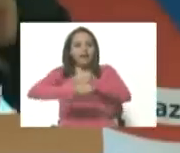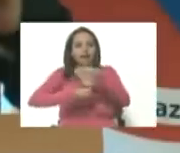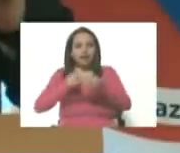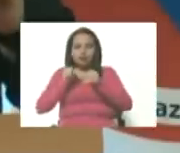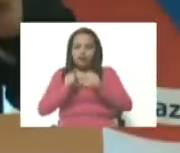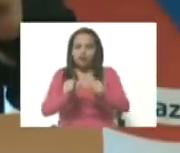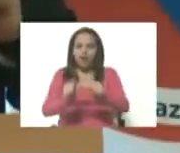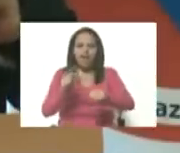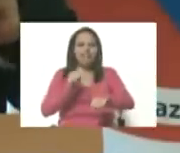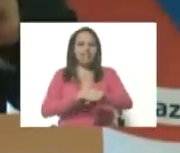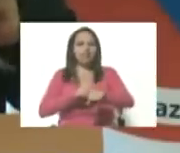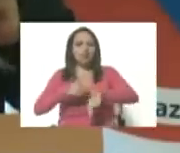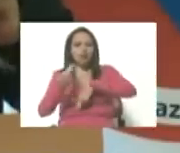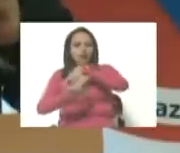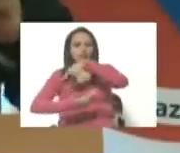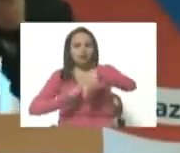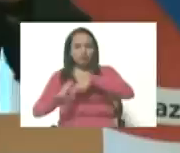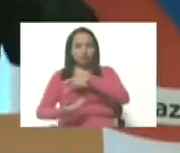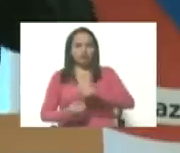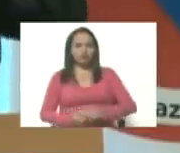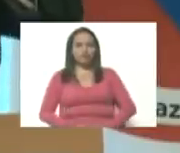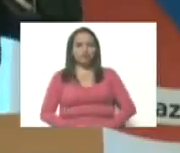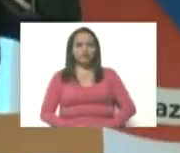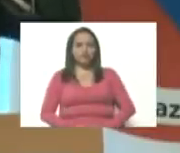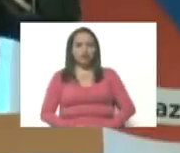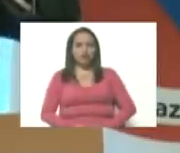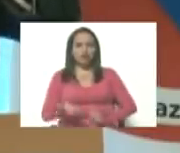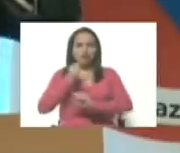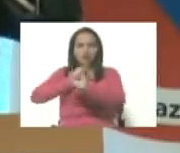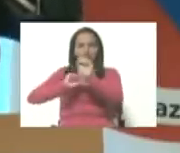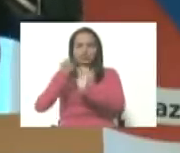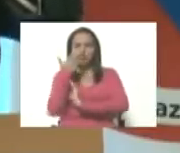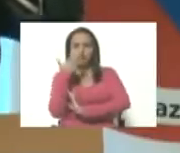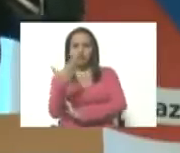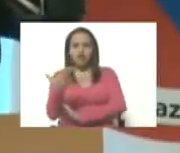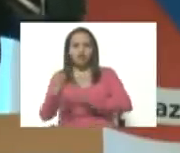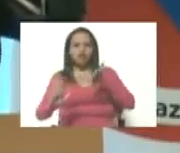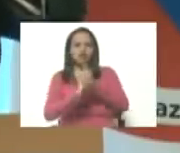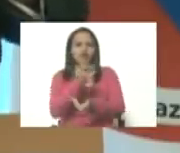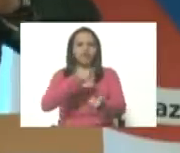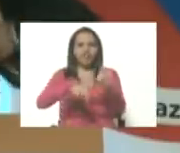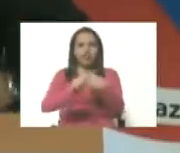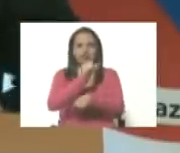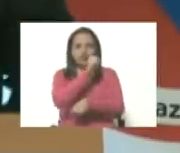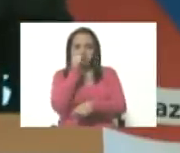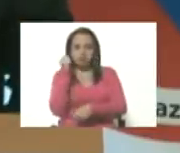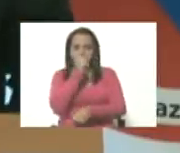en tiempos de revolución una lucha frontal contra el narcotráfico.